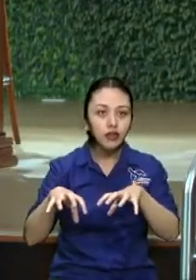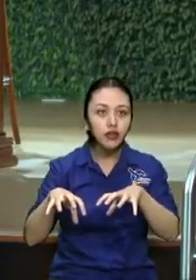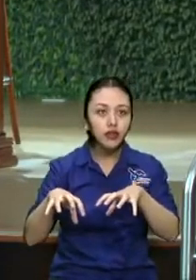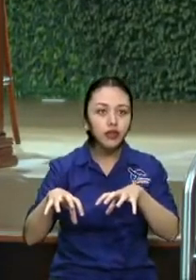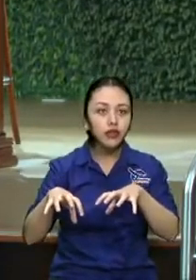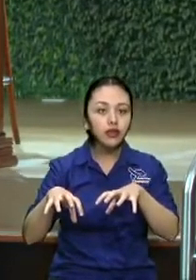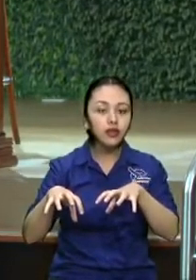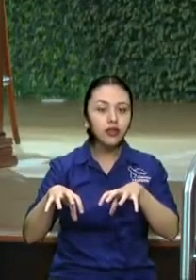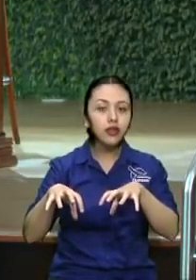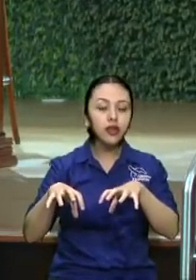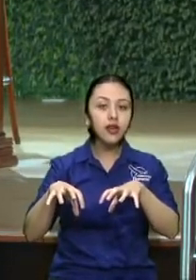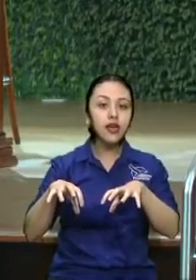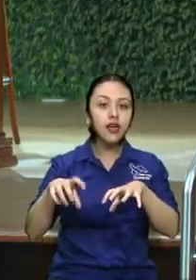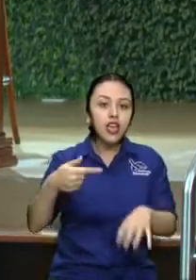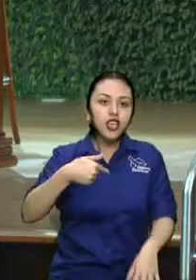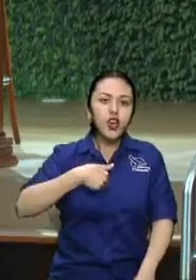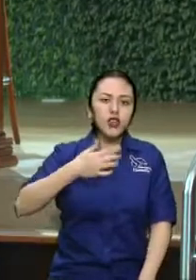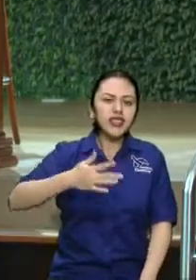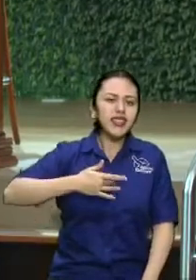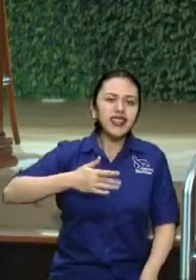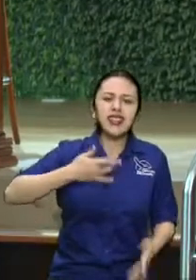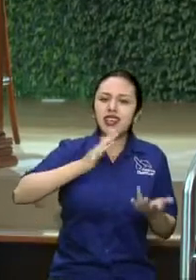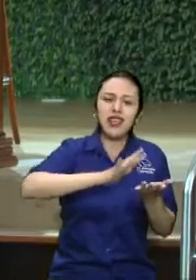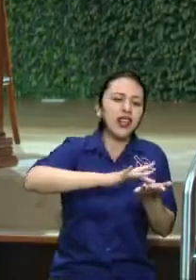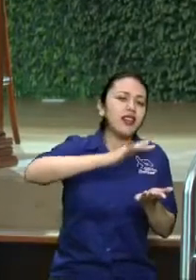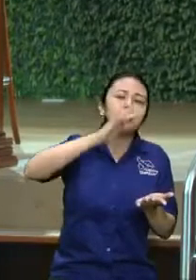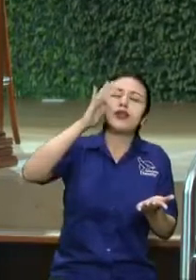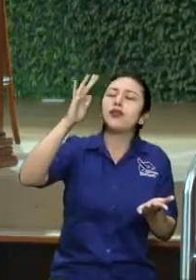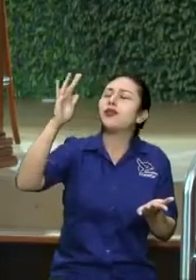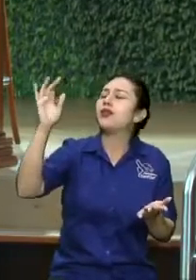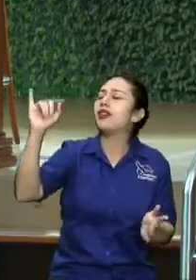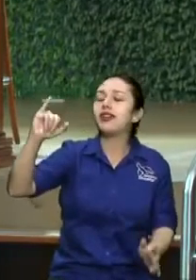Hermano, sentí la gloria de Jehová.